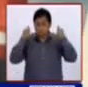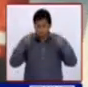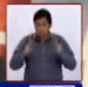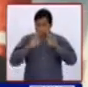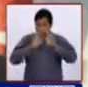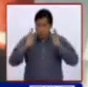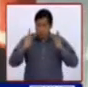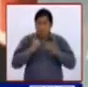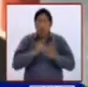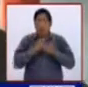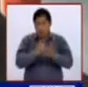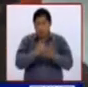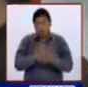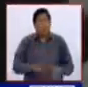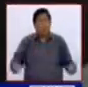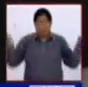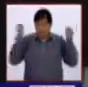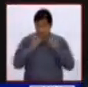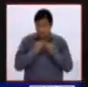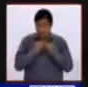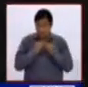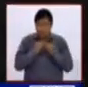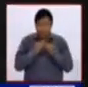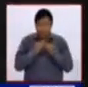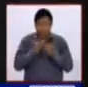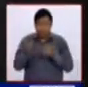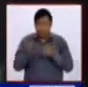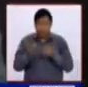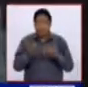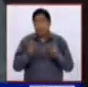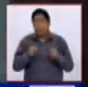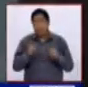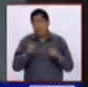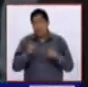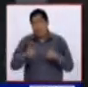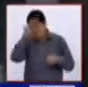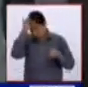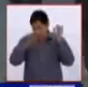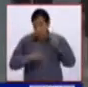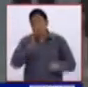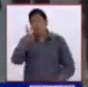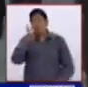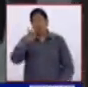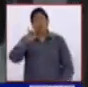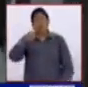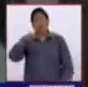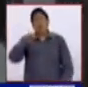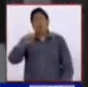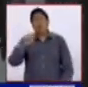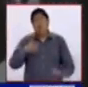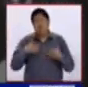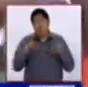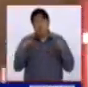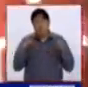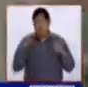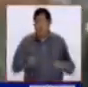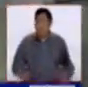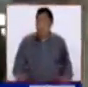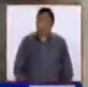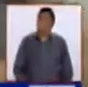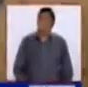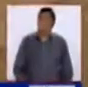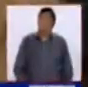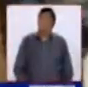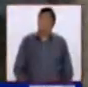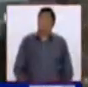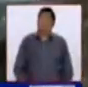¿no? Para tratar de ayudar lo más que se pueda para que se encuentre a Wilma, ¿no? Sana y salva, que es lo que queremos.